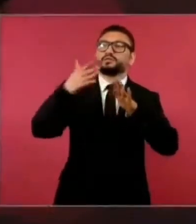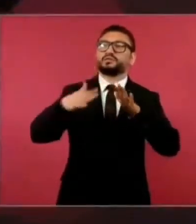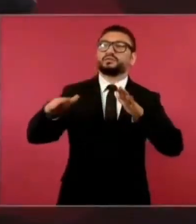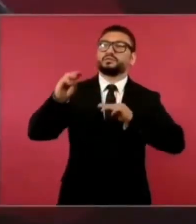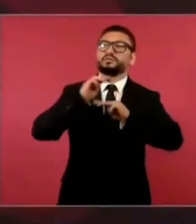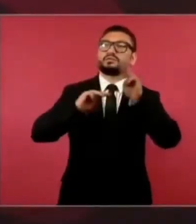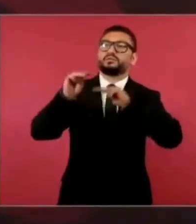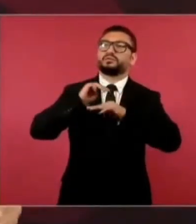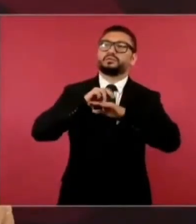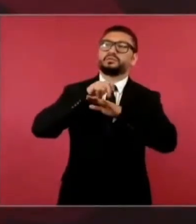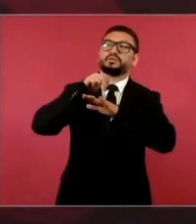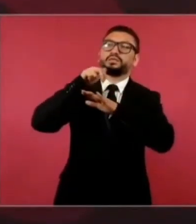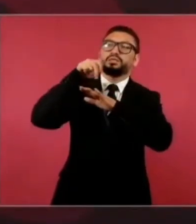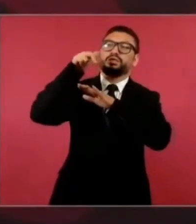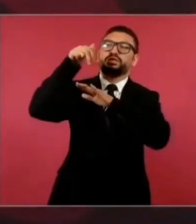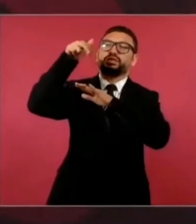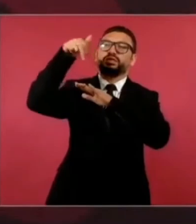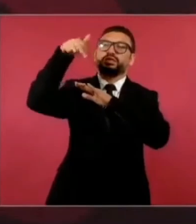los cerros,